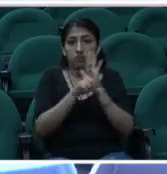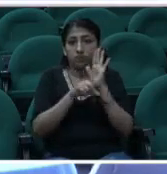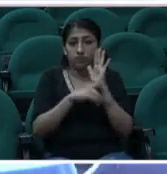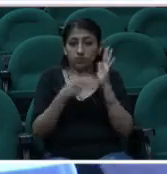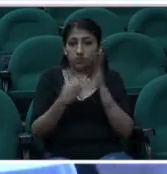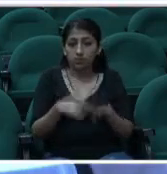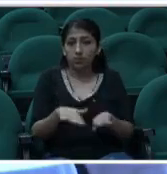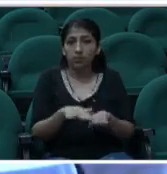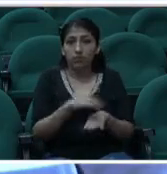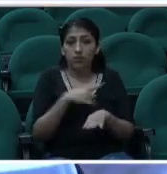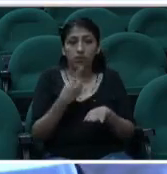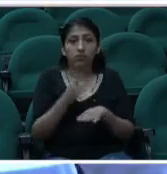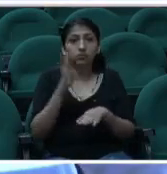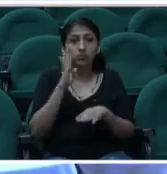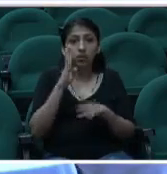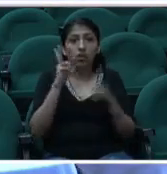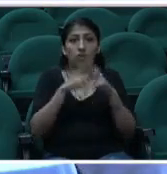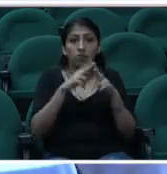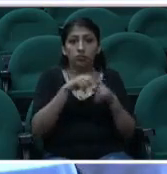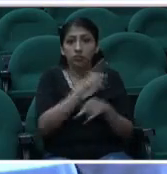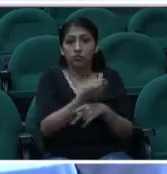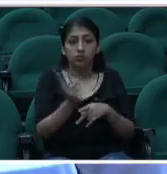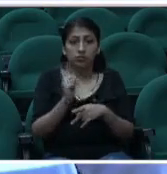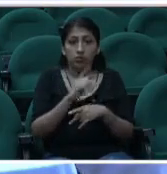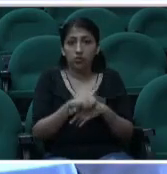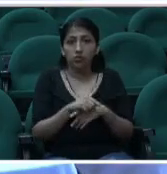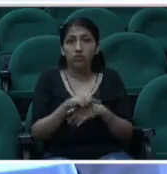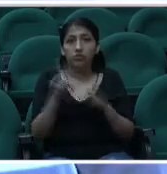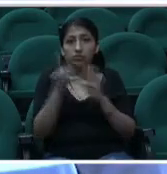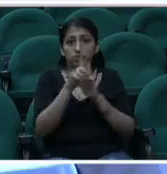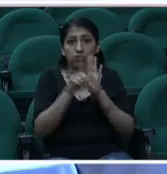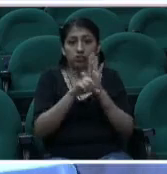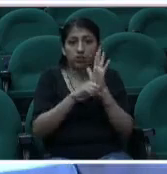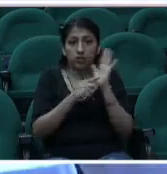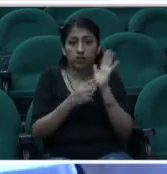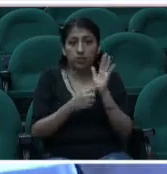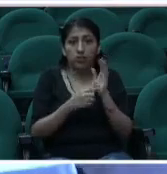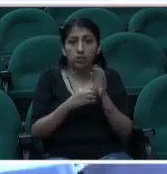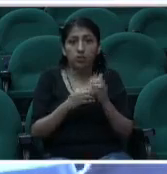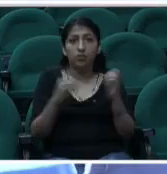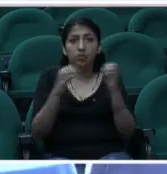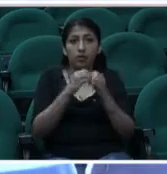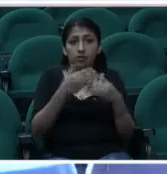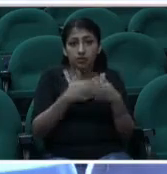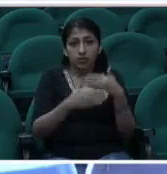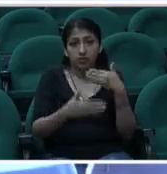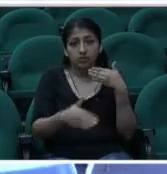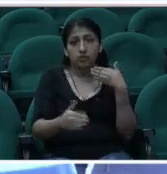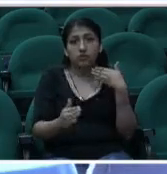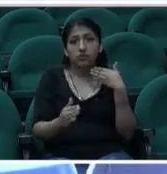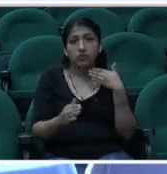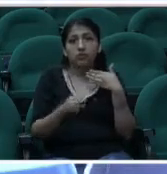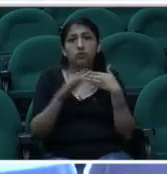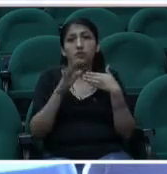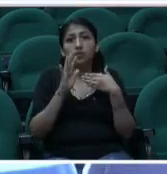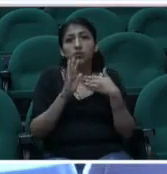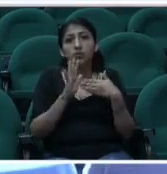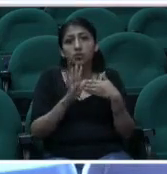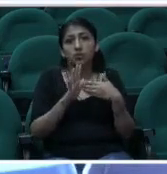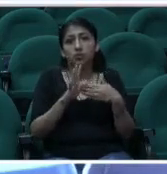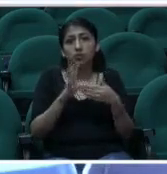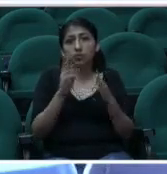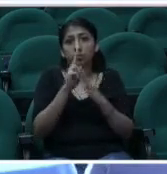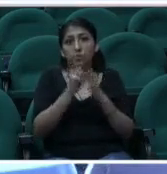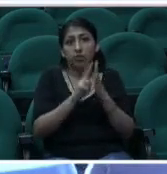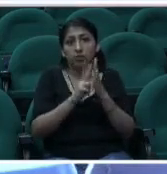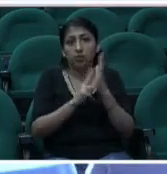parte pertinente vamos a conocer a todos y todas que este reglamento bueno es un poco más extenso pero por la parte pertinente hemos